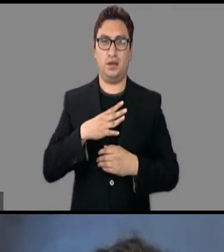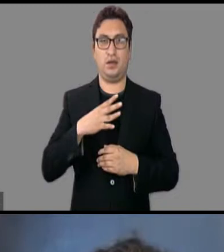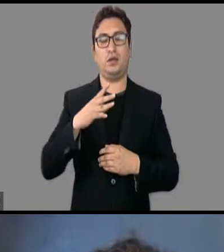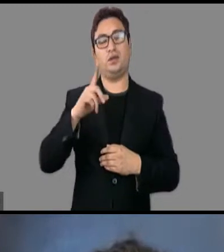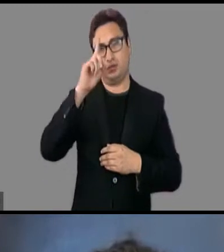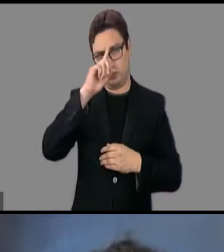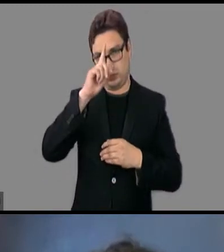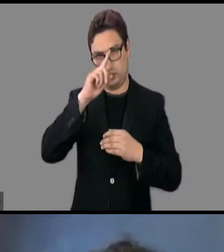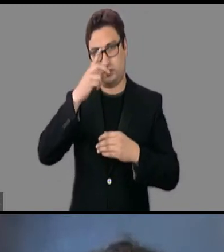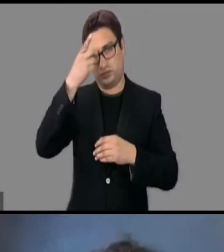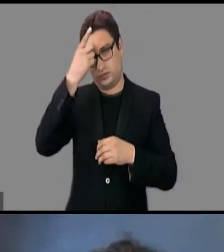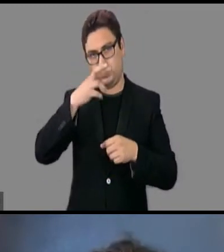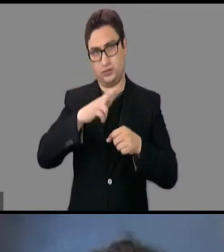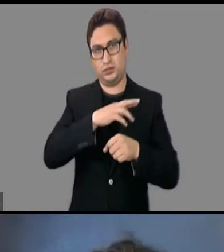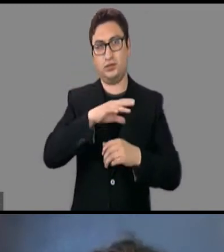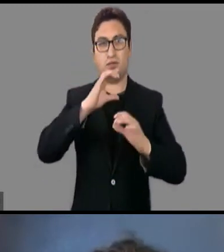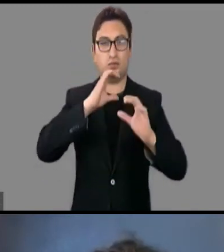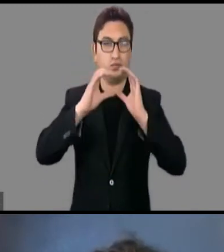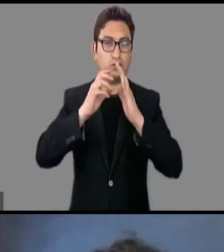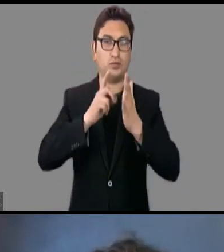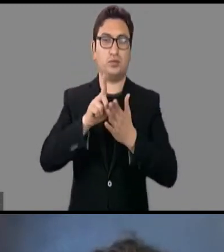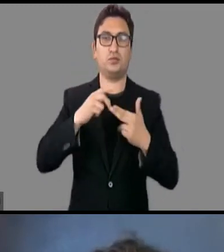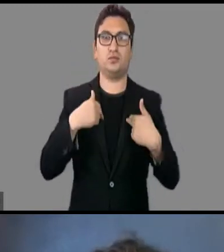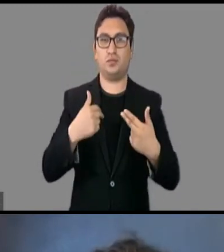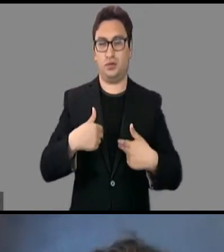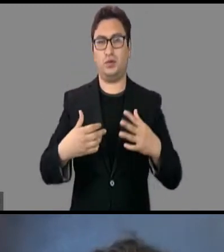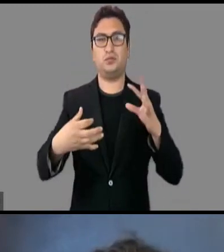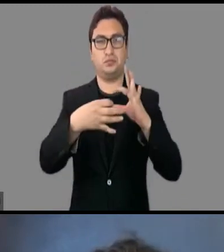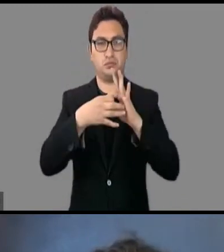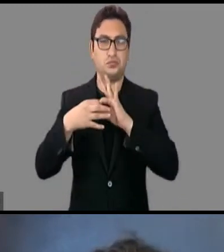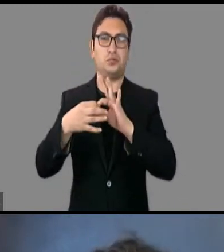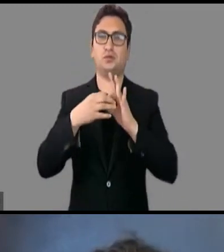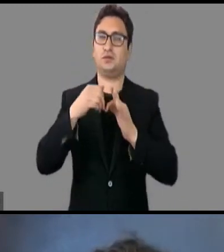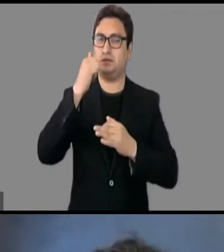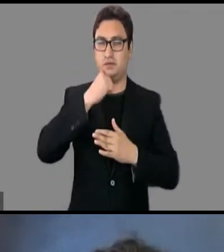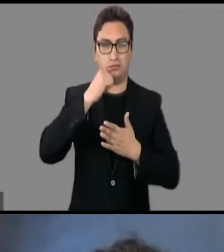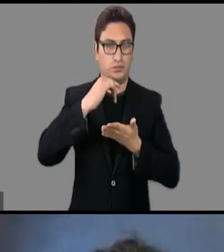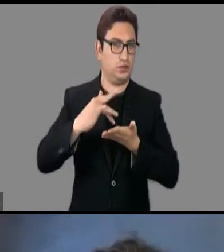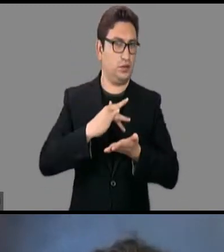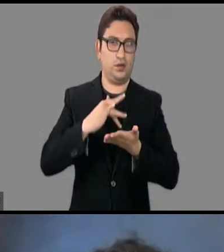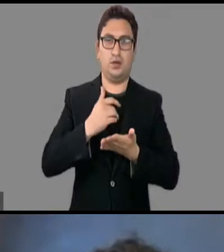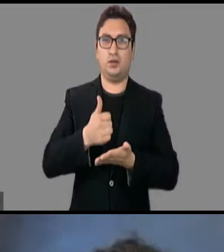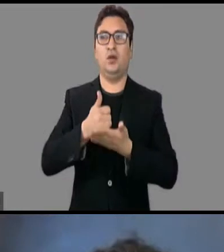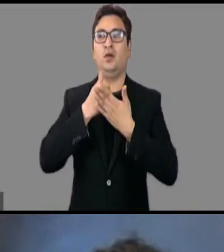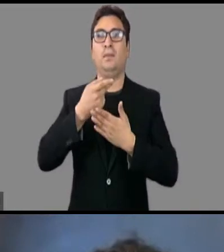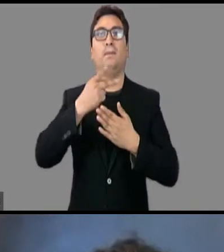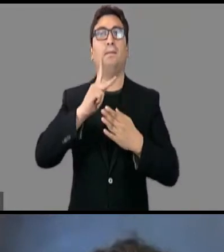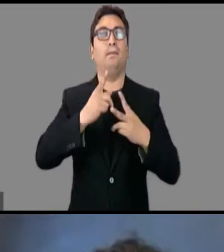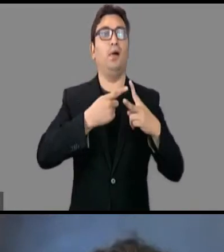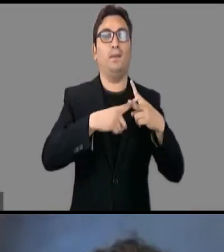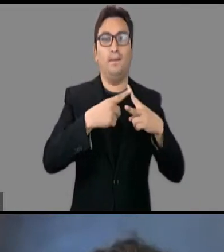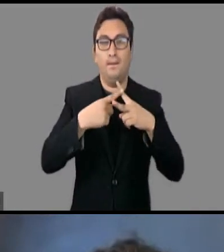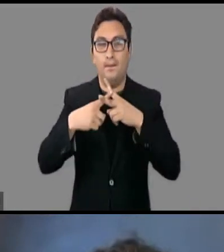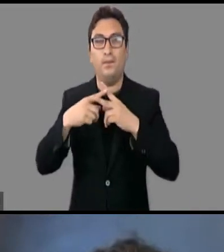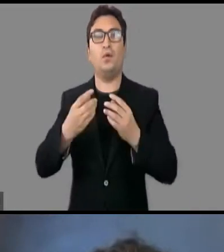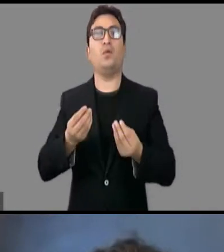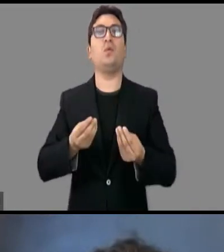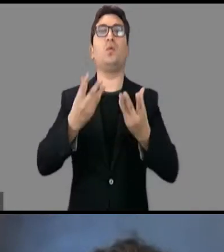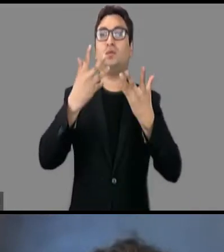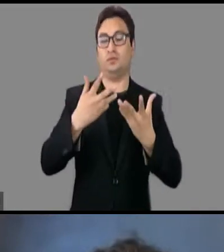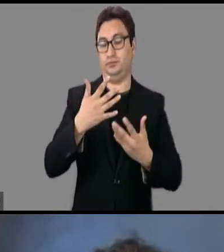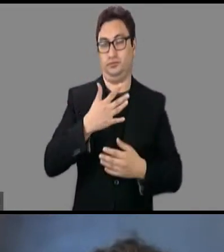apoyan en los procedimientos, pero no existe una estadística que yo conozca donde se determine cuántas personas con